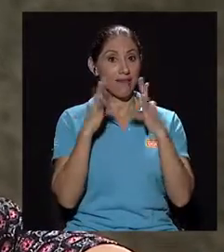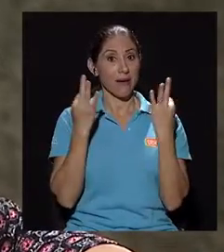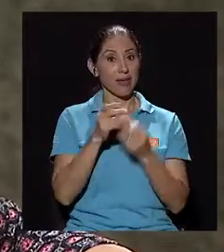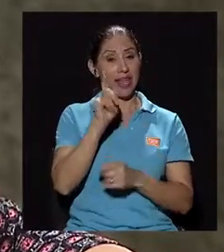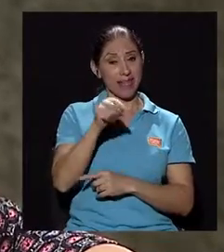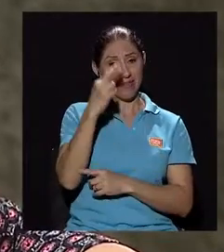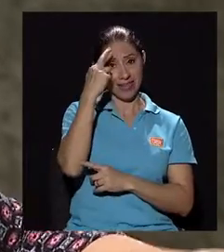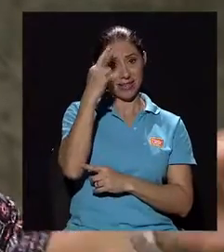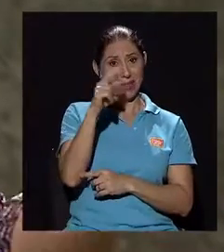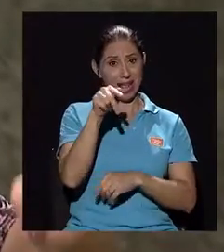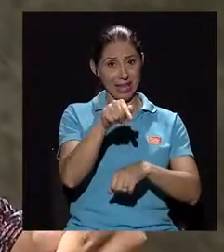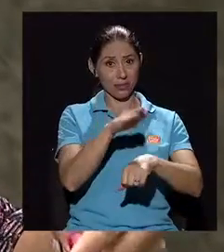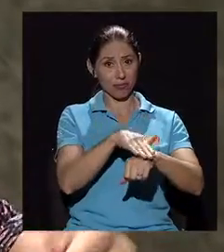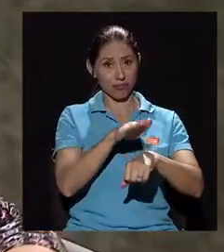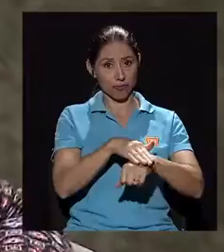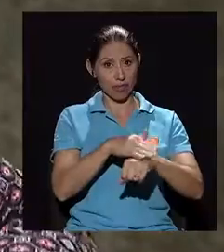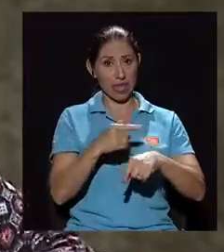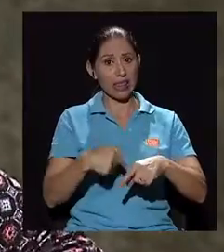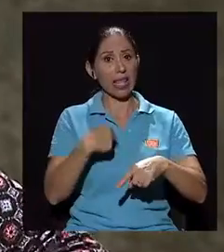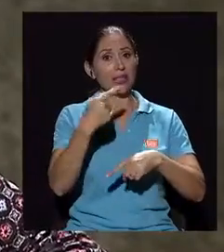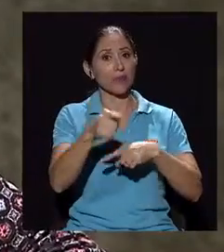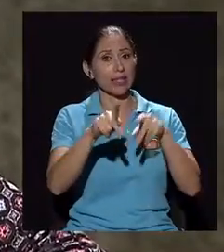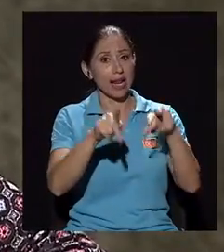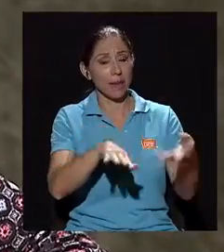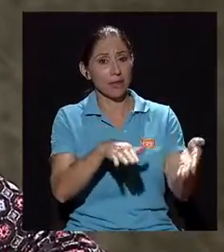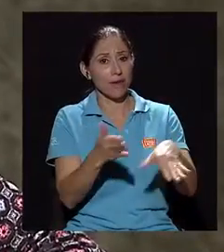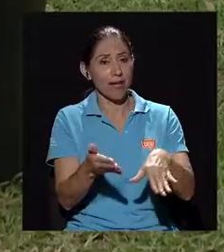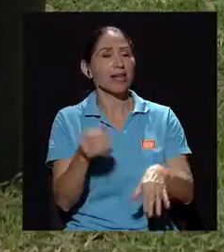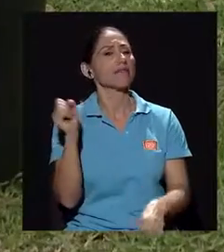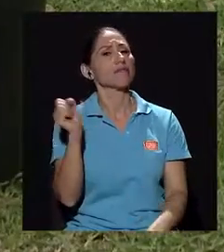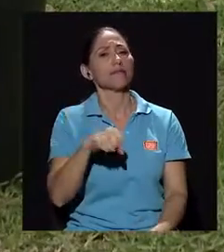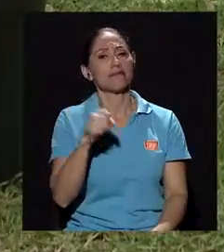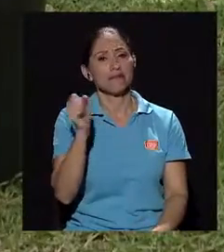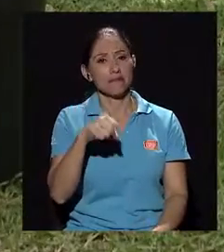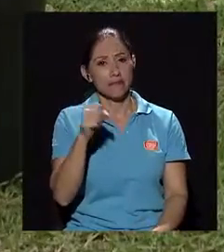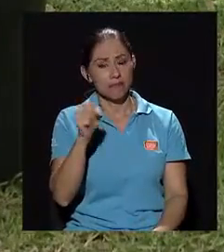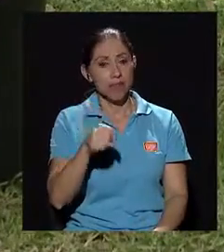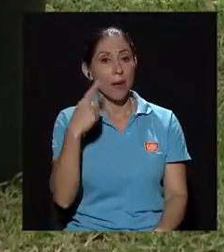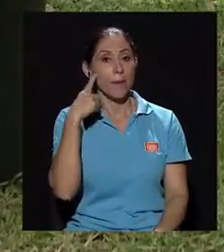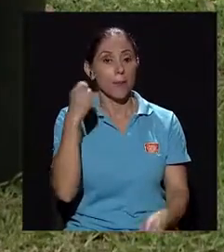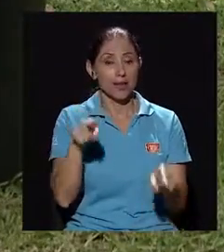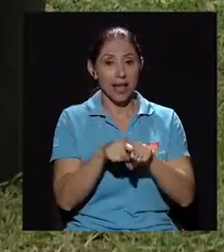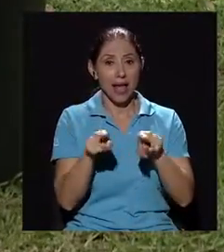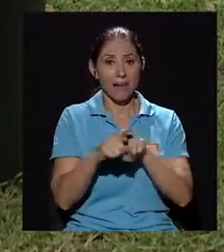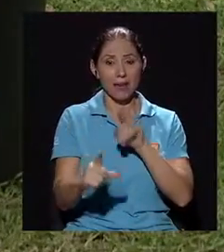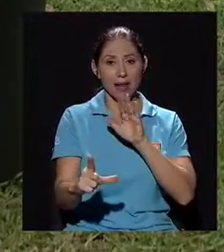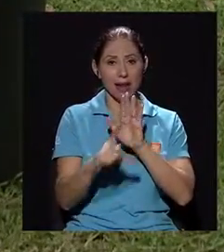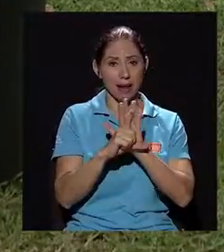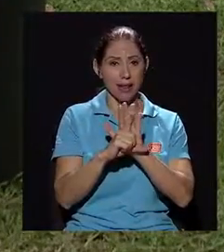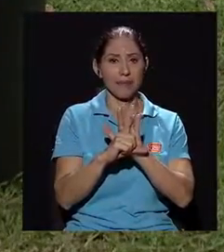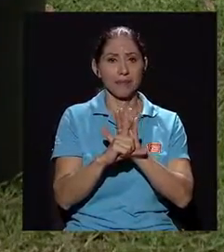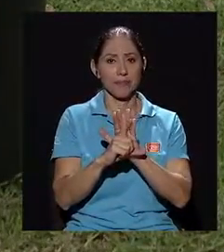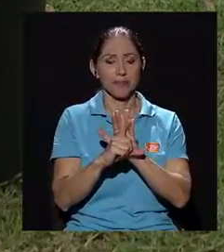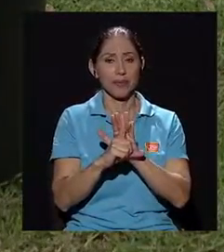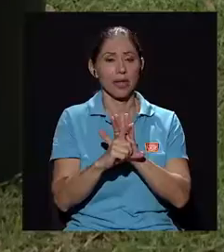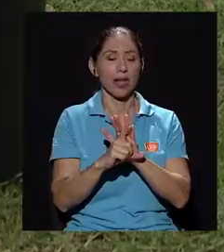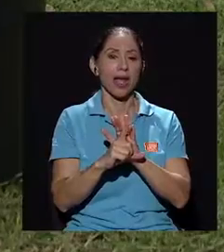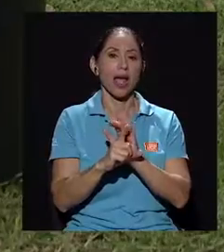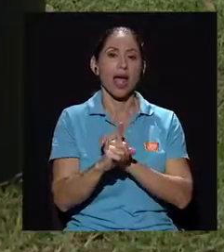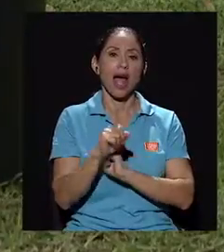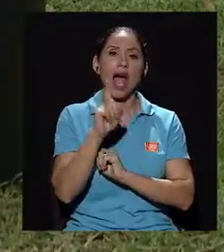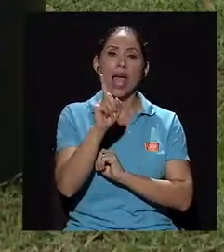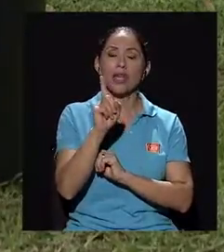ese consentimiento después de que la persona fallece. Por supuesto, por supuesto. Uh-huh. Porque aparte de eso, ¿verdad? La ley también, o sea,